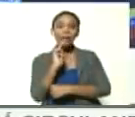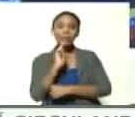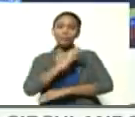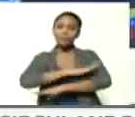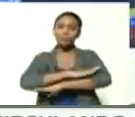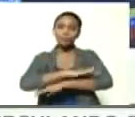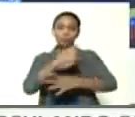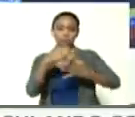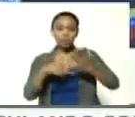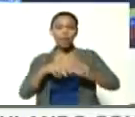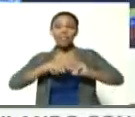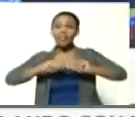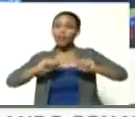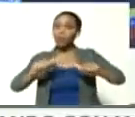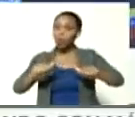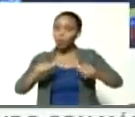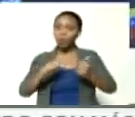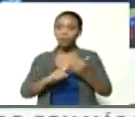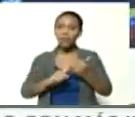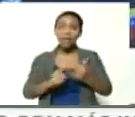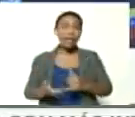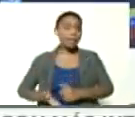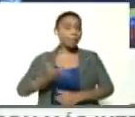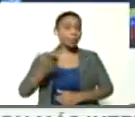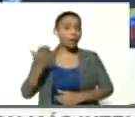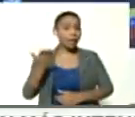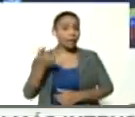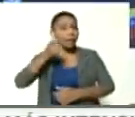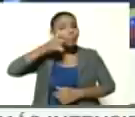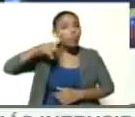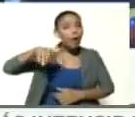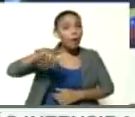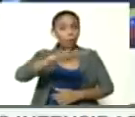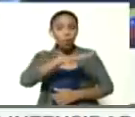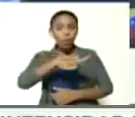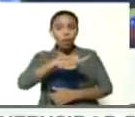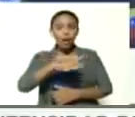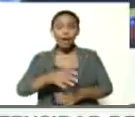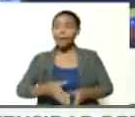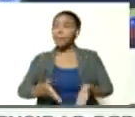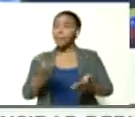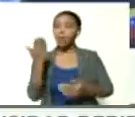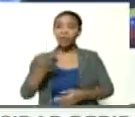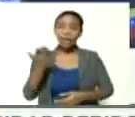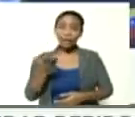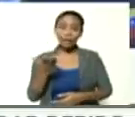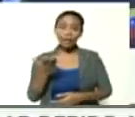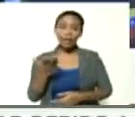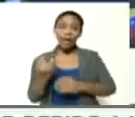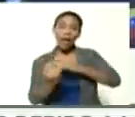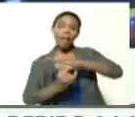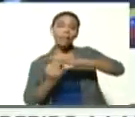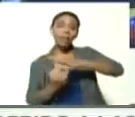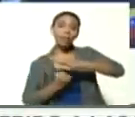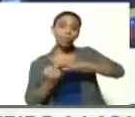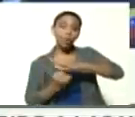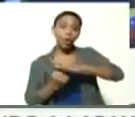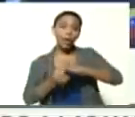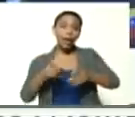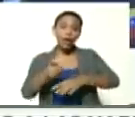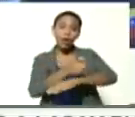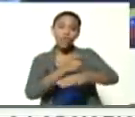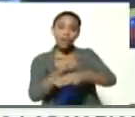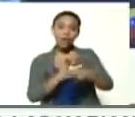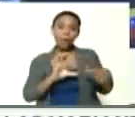El territorio, esencial, la población, indispensable, las instituciones, el